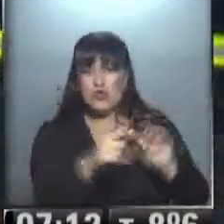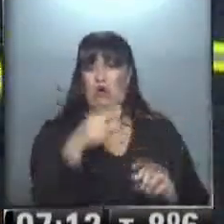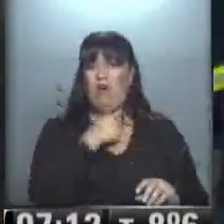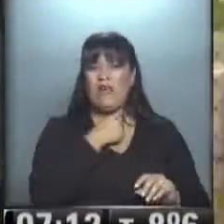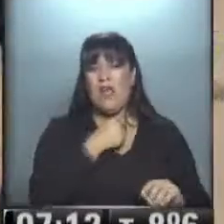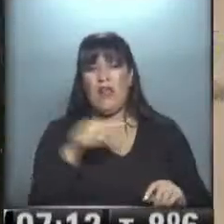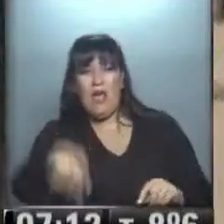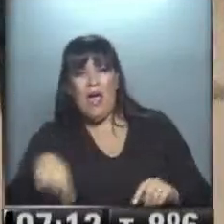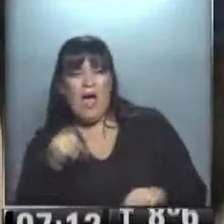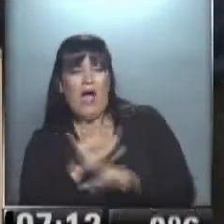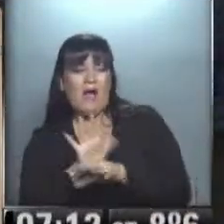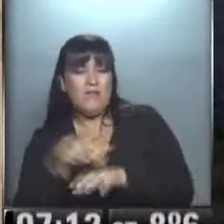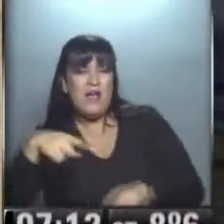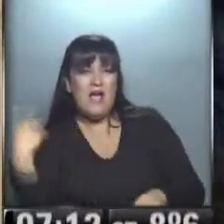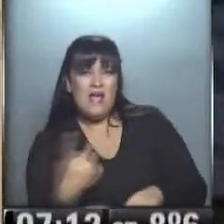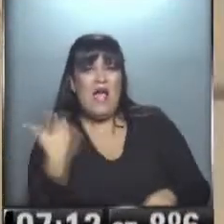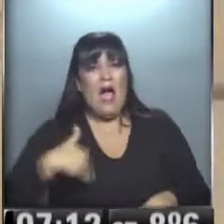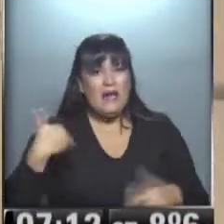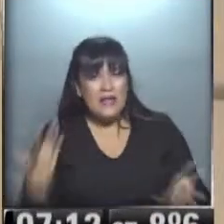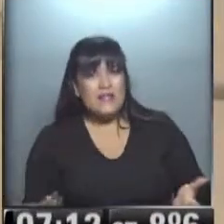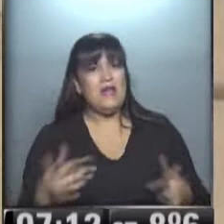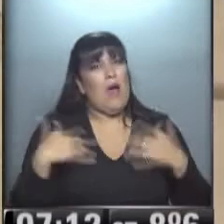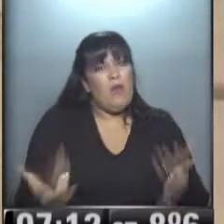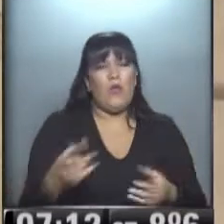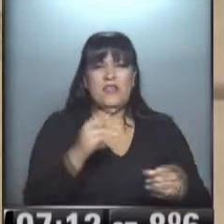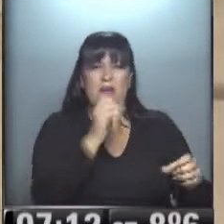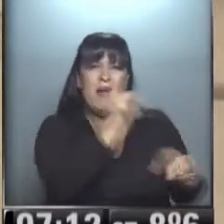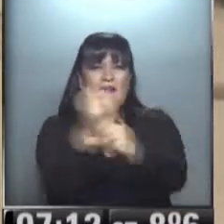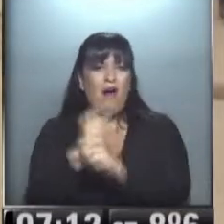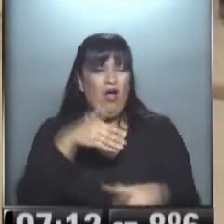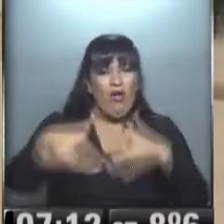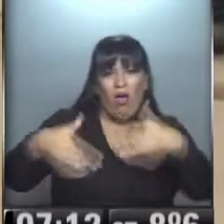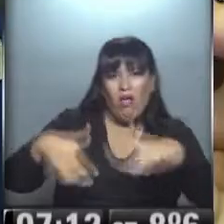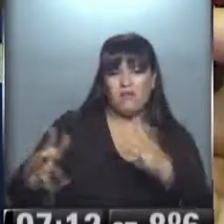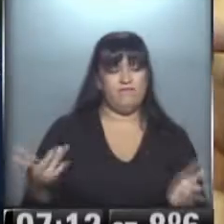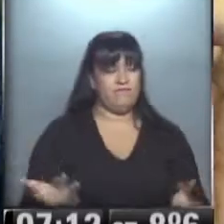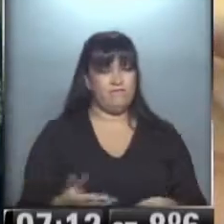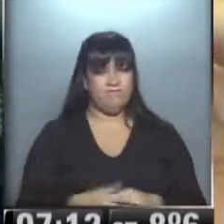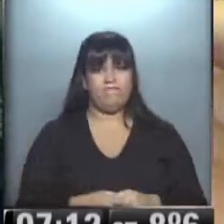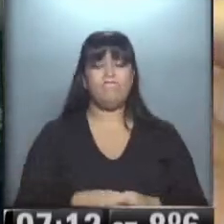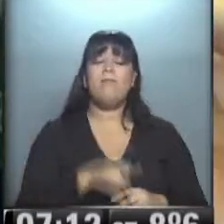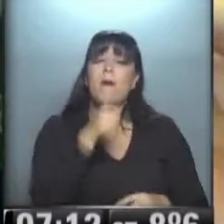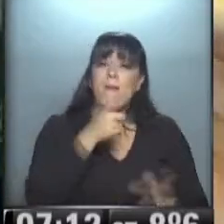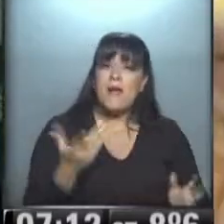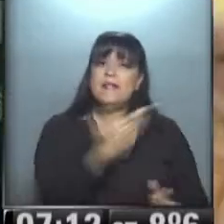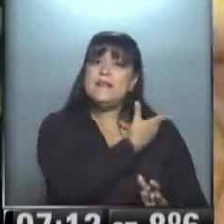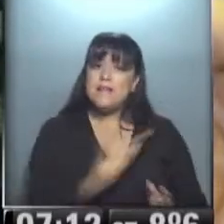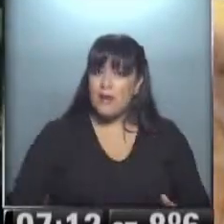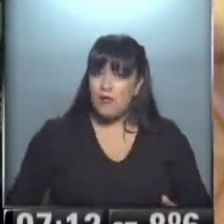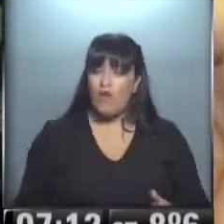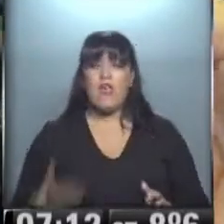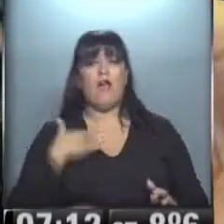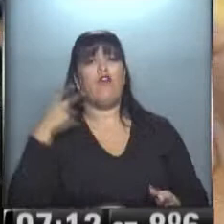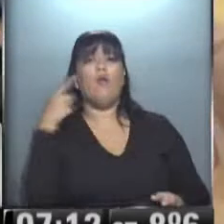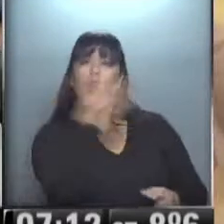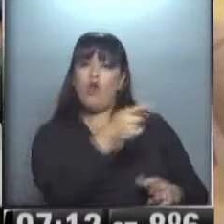de rehén, utilizando las fuentes de trabajo, se pueda llevar adelante. Me parece que la posición del gobierno contra los fondos buitres